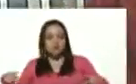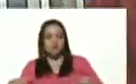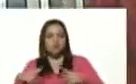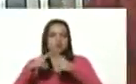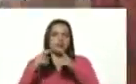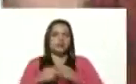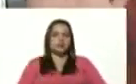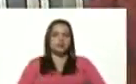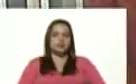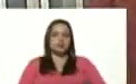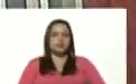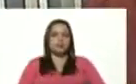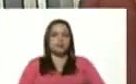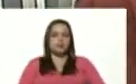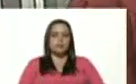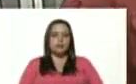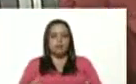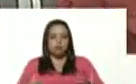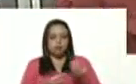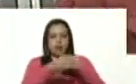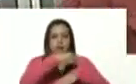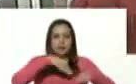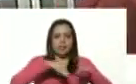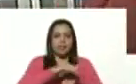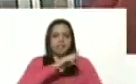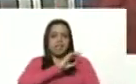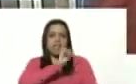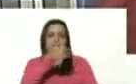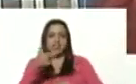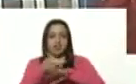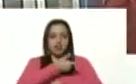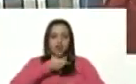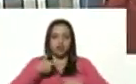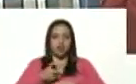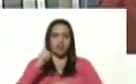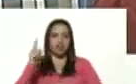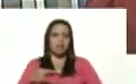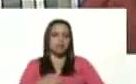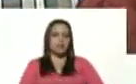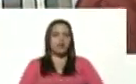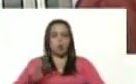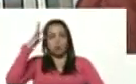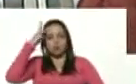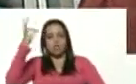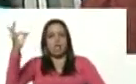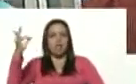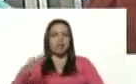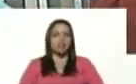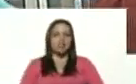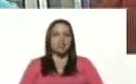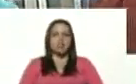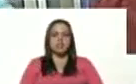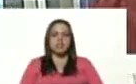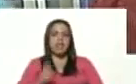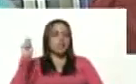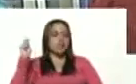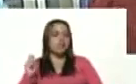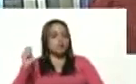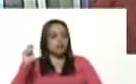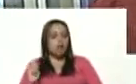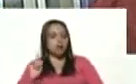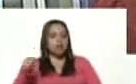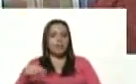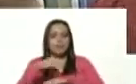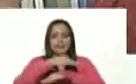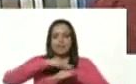Noris Herrera, en compañía de nuestro jefe de gobierno, Nahum Fernández, nuestro concejal Jimmy Gudiño, nuestro diputado Juan Carlos Alemán y nuestra